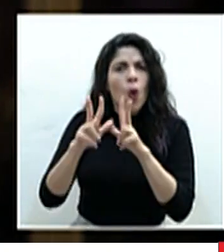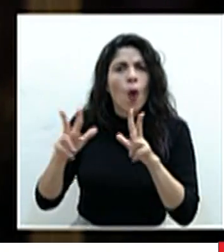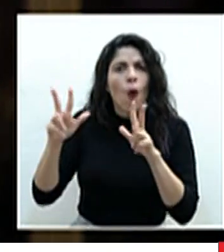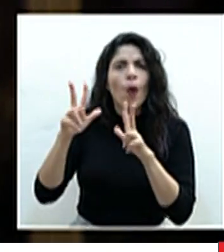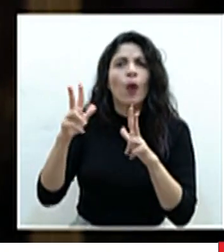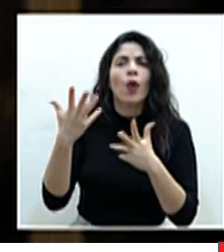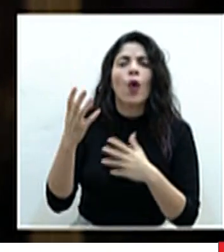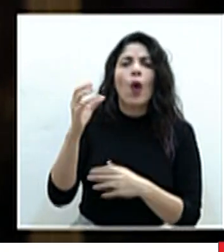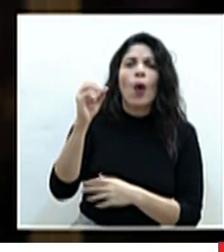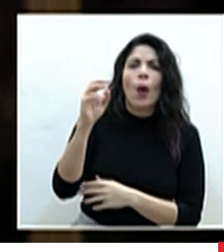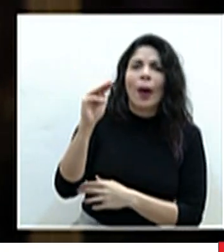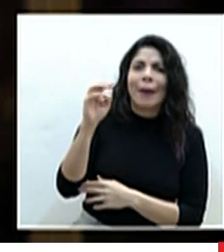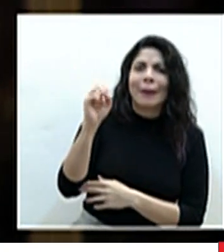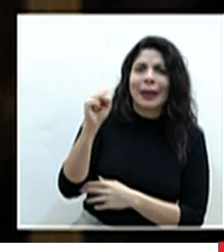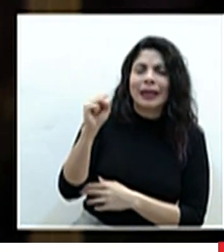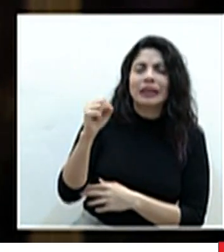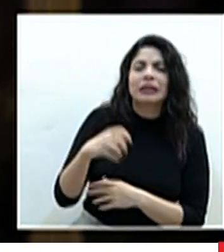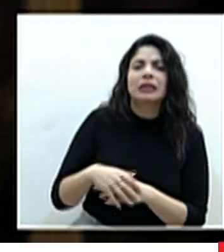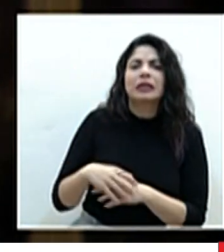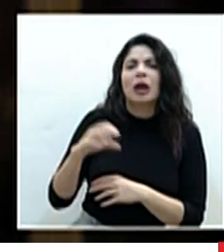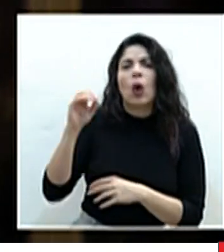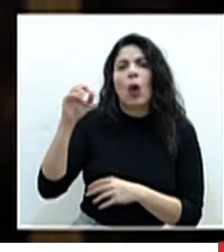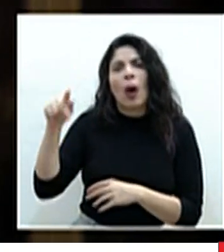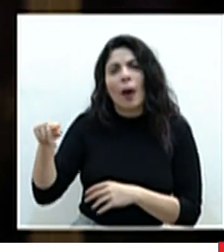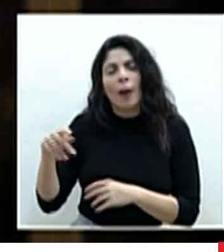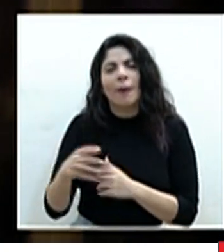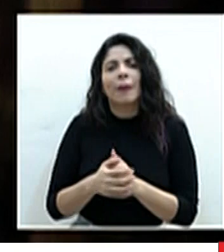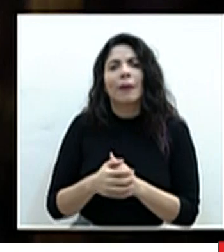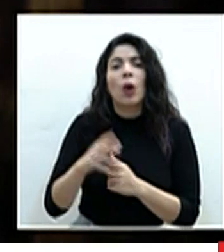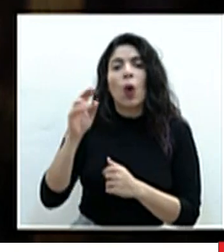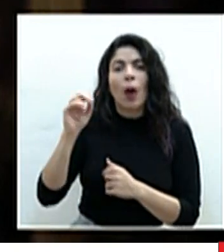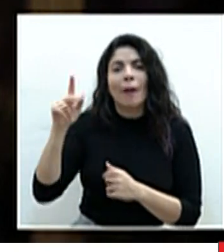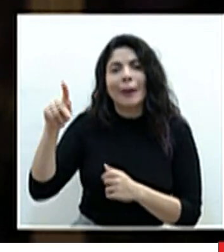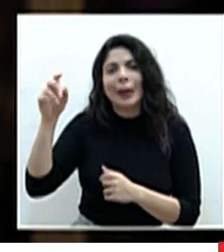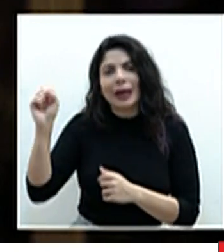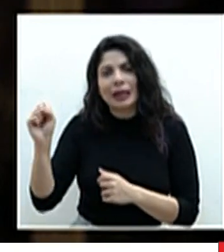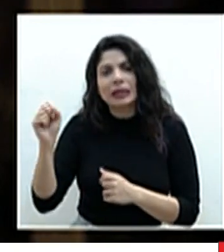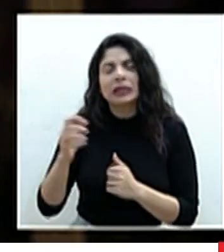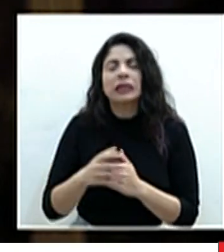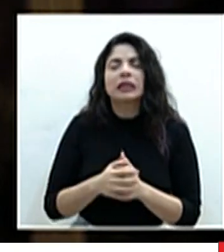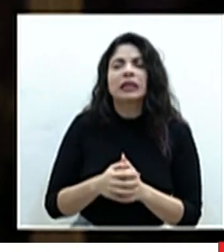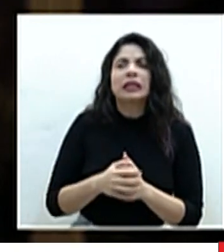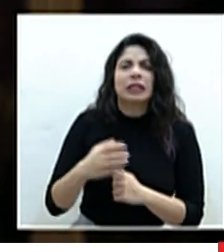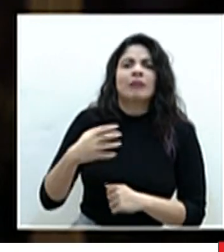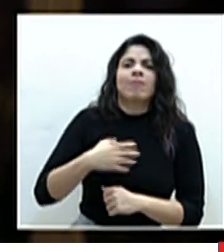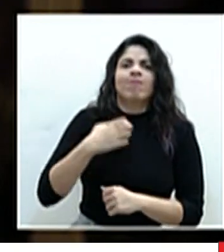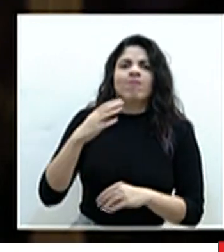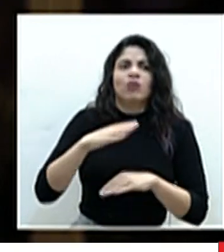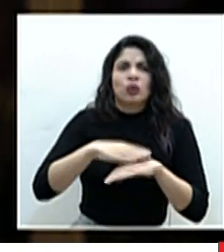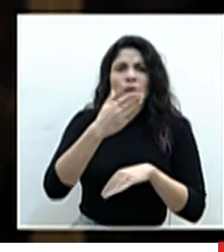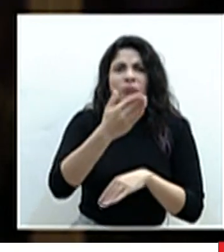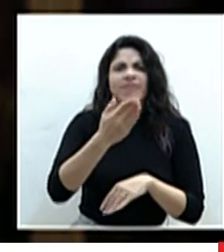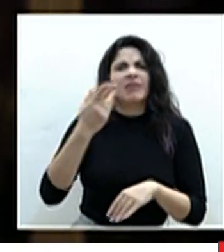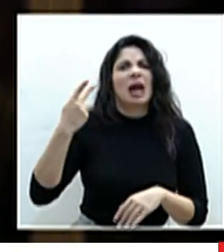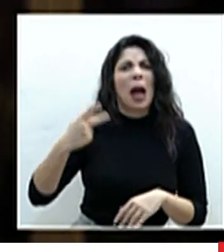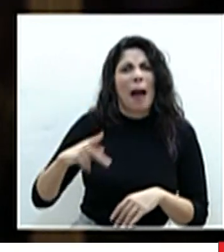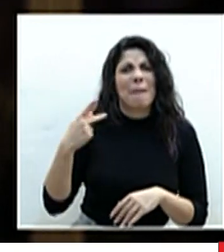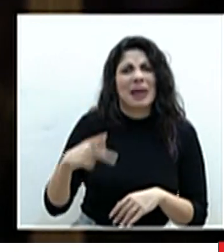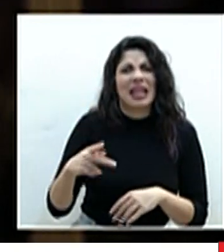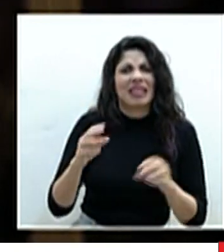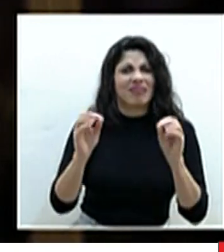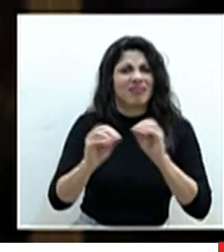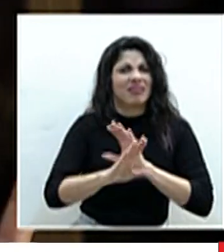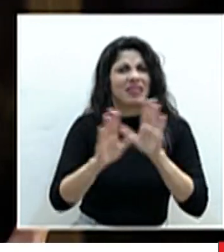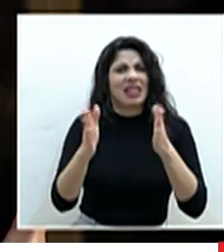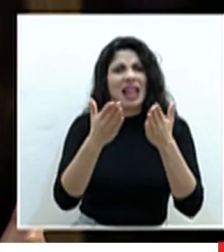ante la OMS, ante la OPS, sobre esta amenaza